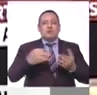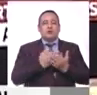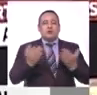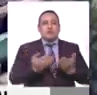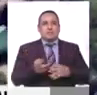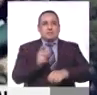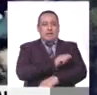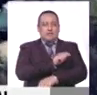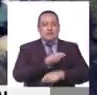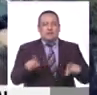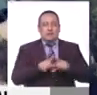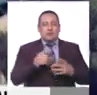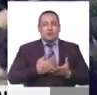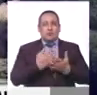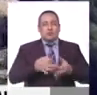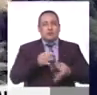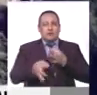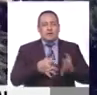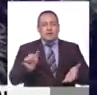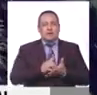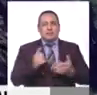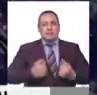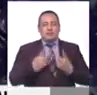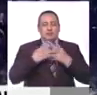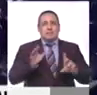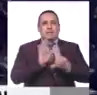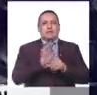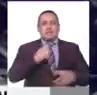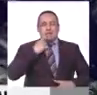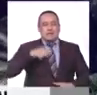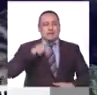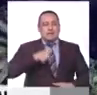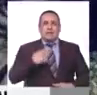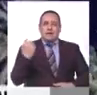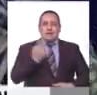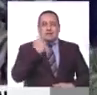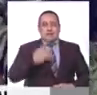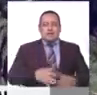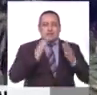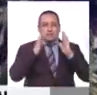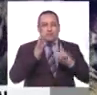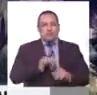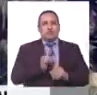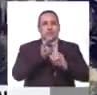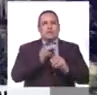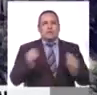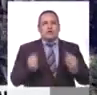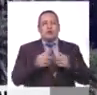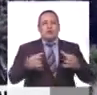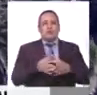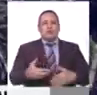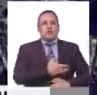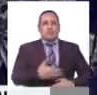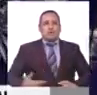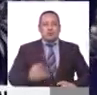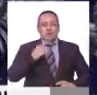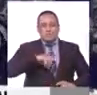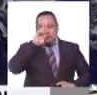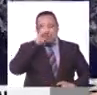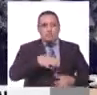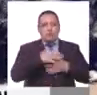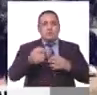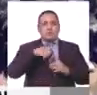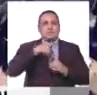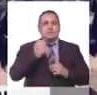de Tacna. Dicha propuesta establece que se decrete de necesidad nacional la atención prioritaria del Estado peruano a la provincia